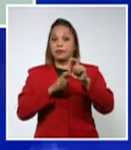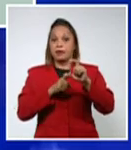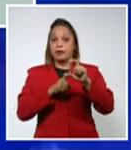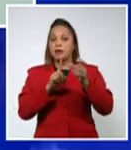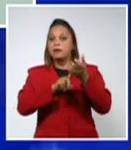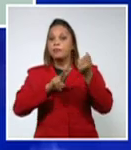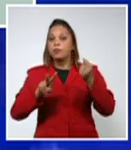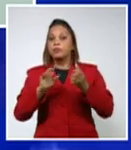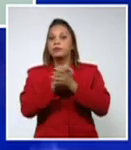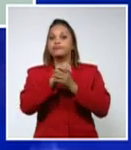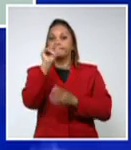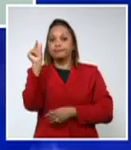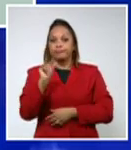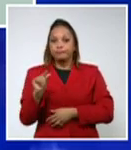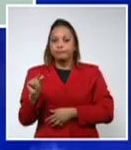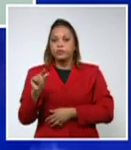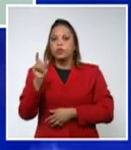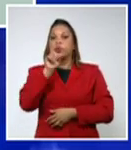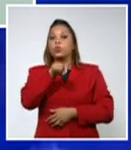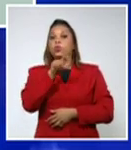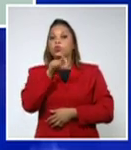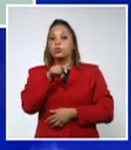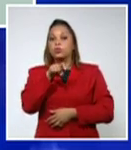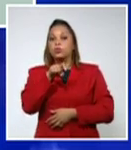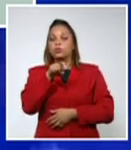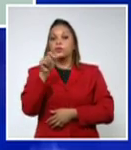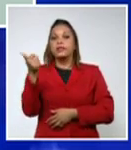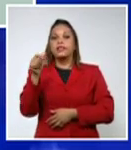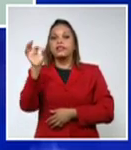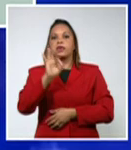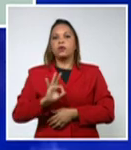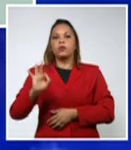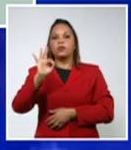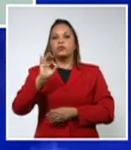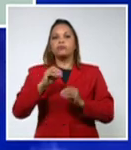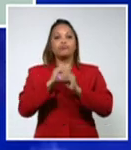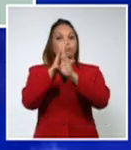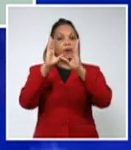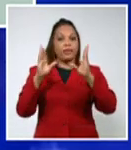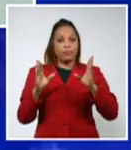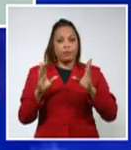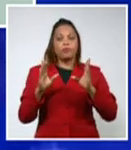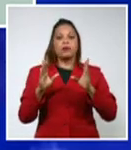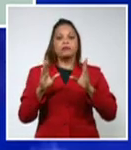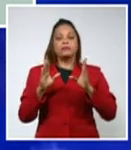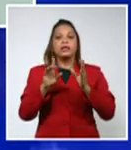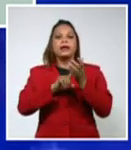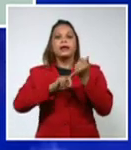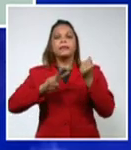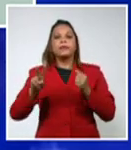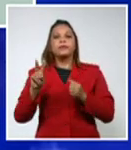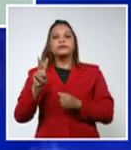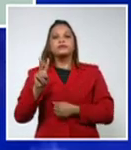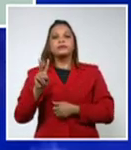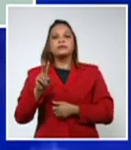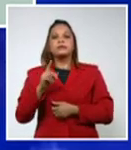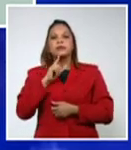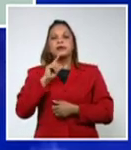de Mayabeque, Cotorro, 10 de octubre, Madruga de la provincia de Mayabeque